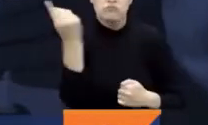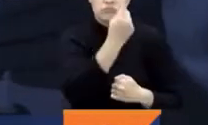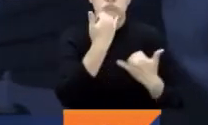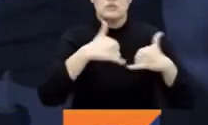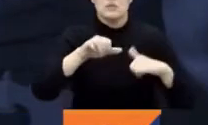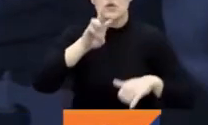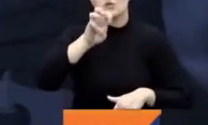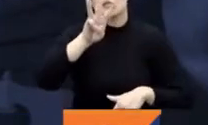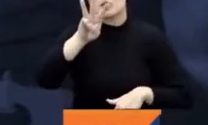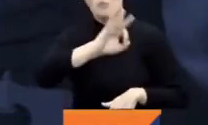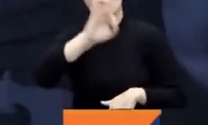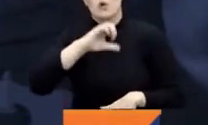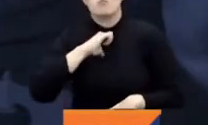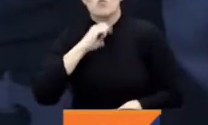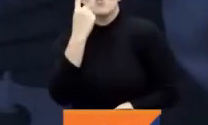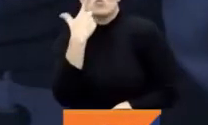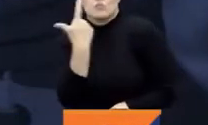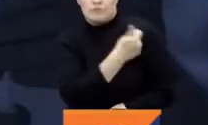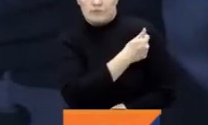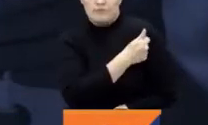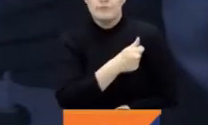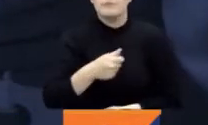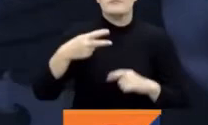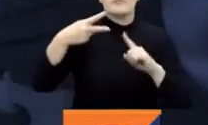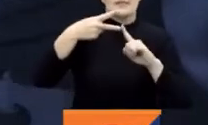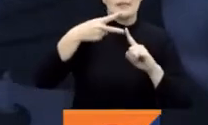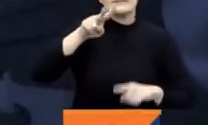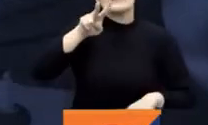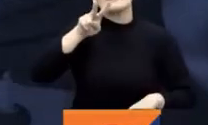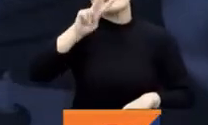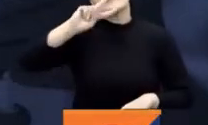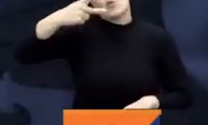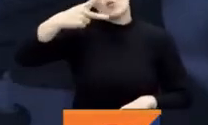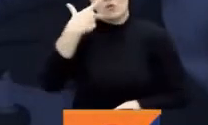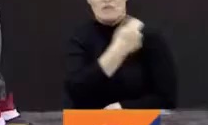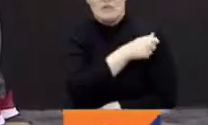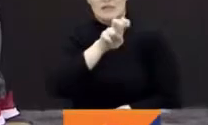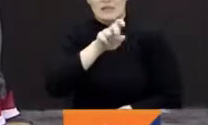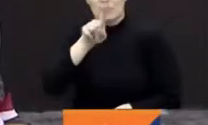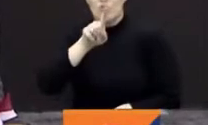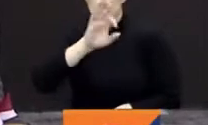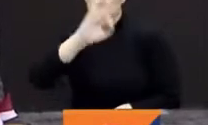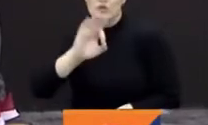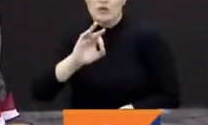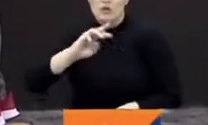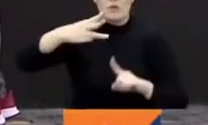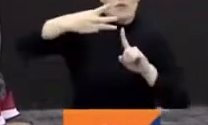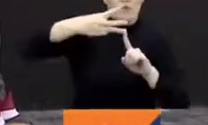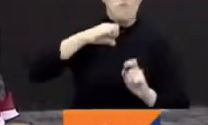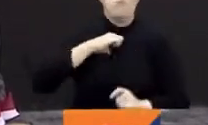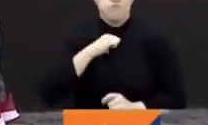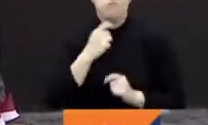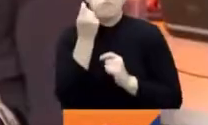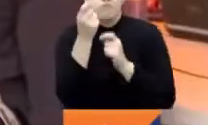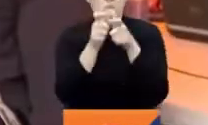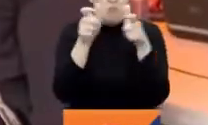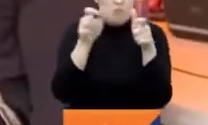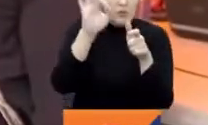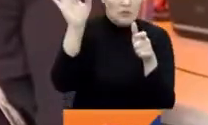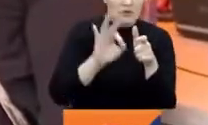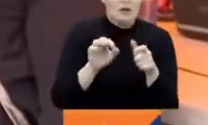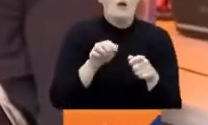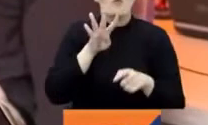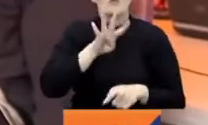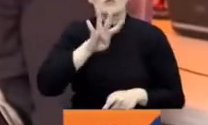aplicada, 71% con esquema completo y 40% con primera dosis de refuerzo. 449 municipios aún no cumplen con